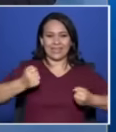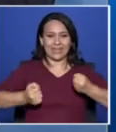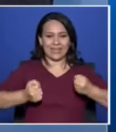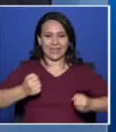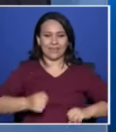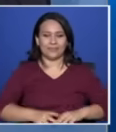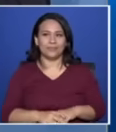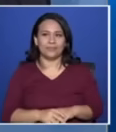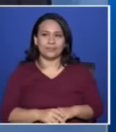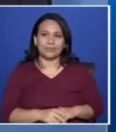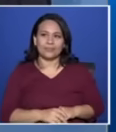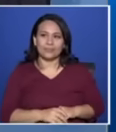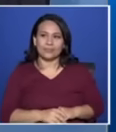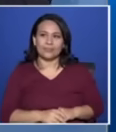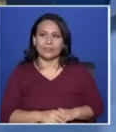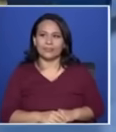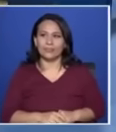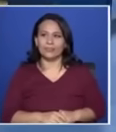Adelante.